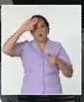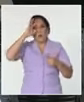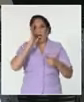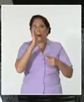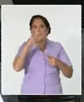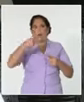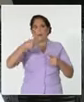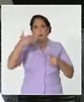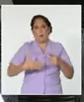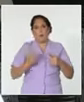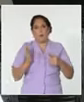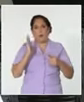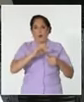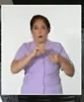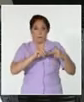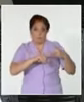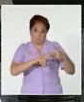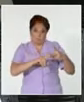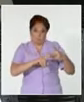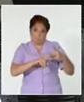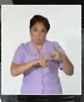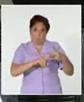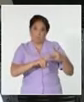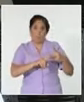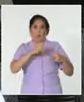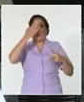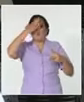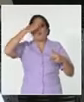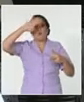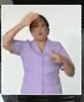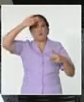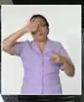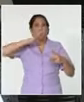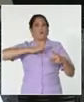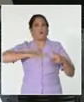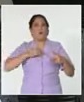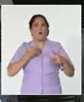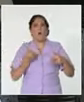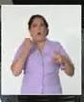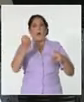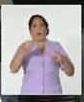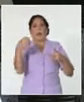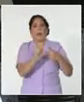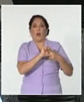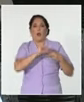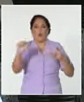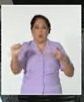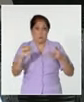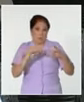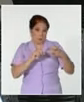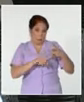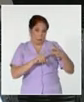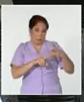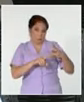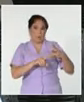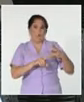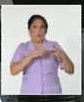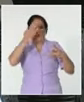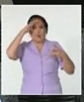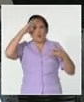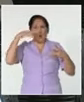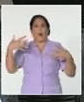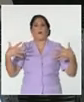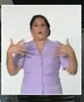derechos humanos. Argumento número 2, de que Cuba apaña a los terroristas. Y argumento número 3, que Cuba tiene